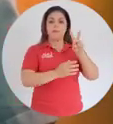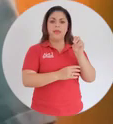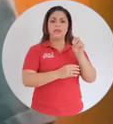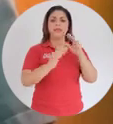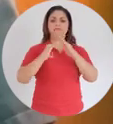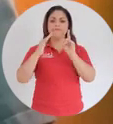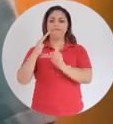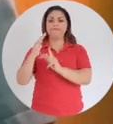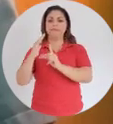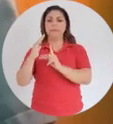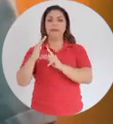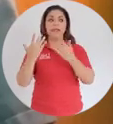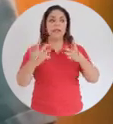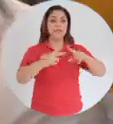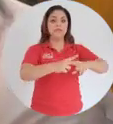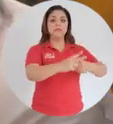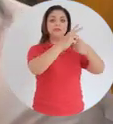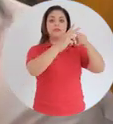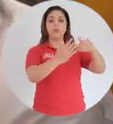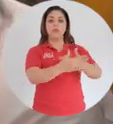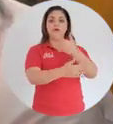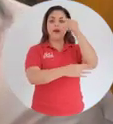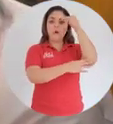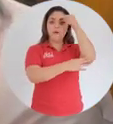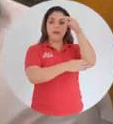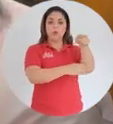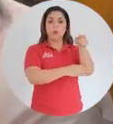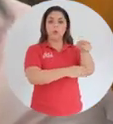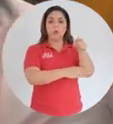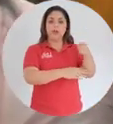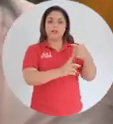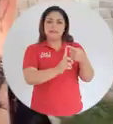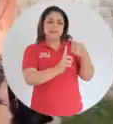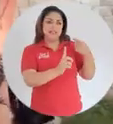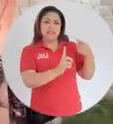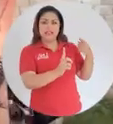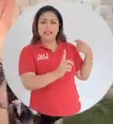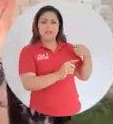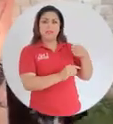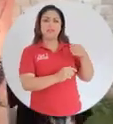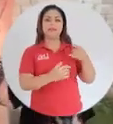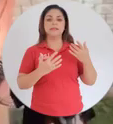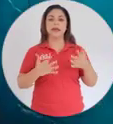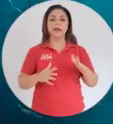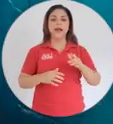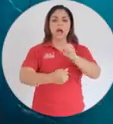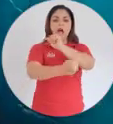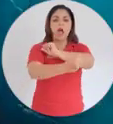inicia ya esta forma de gobierno que ha sido pues crecientemente